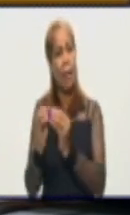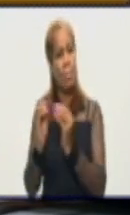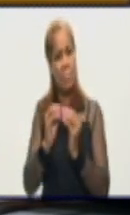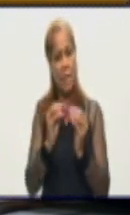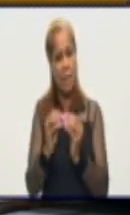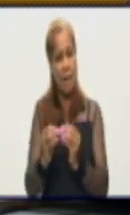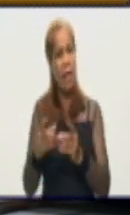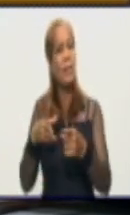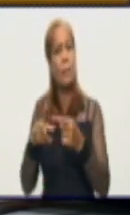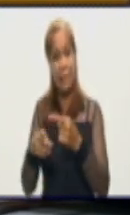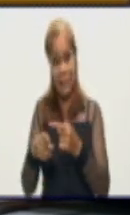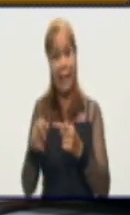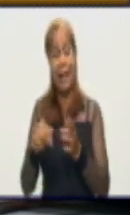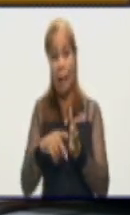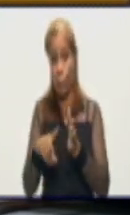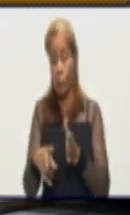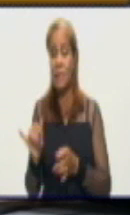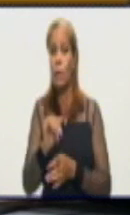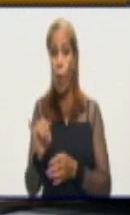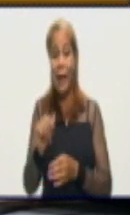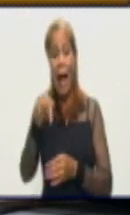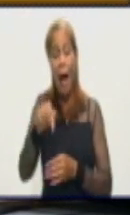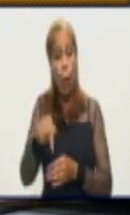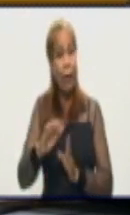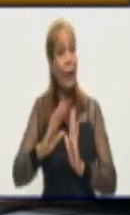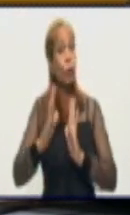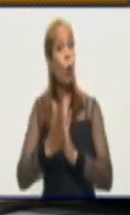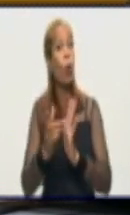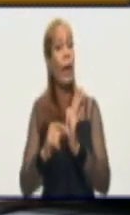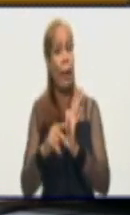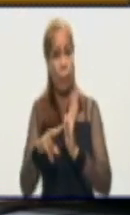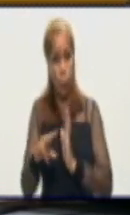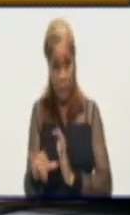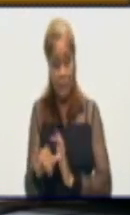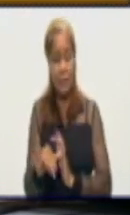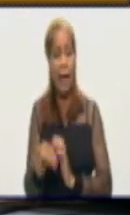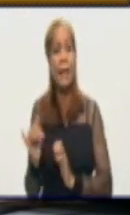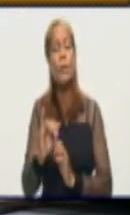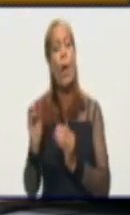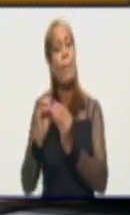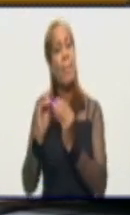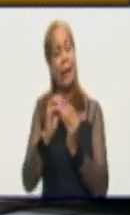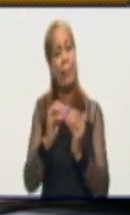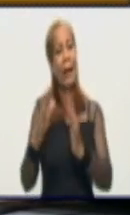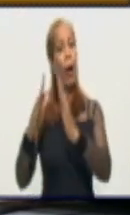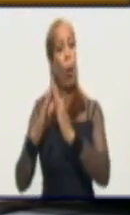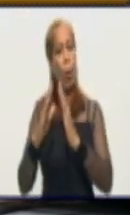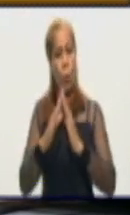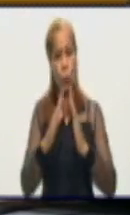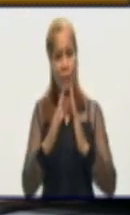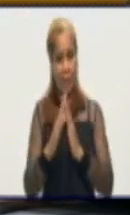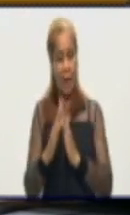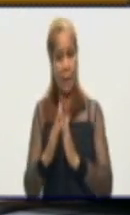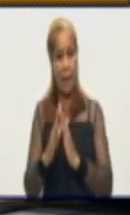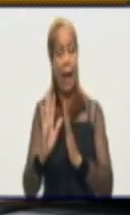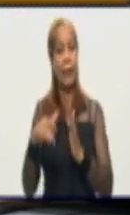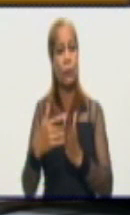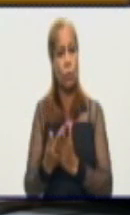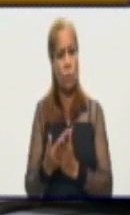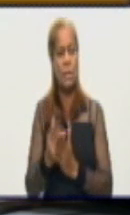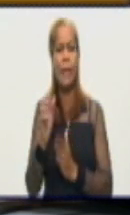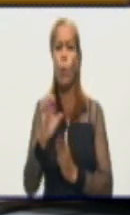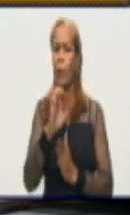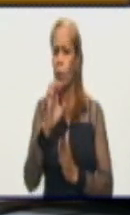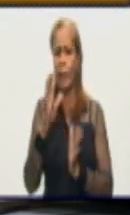nos encontramos todas las provincias en la fase de transmisión comunitaria. Una fase, como les explicaba, una fase superior y